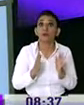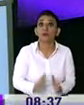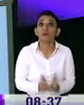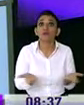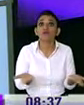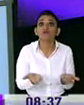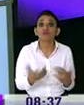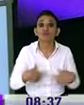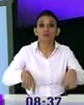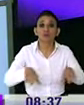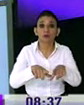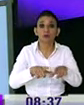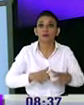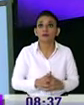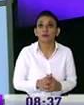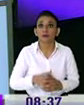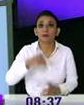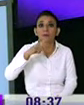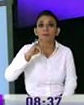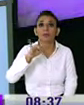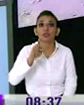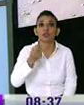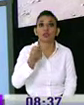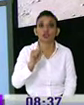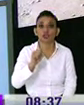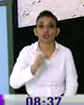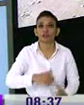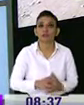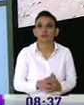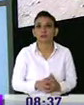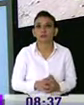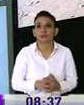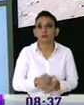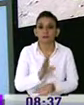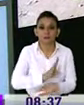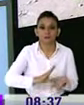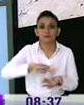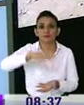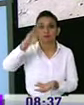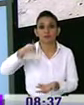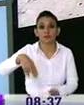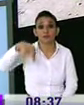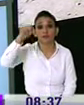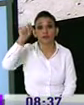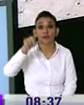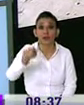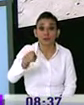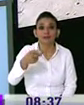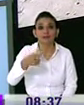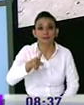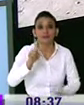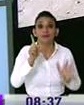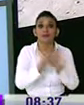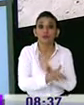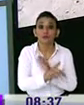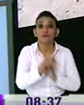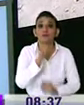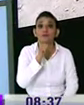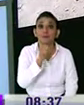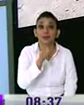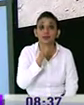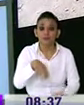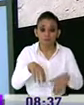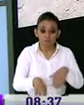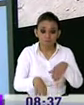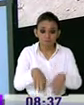está sector Los Pinos, Colinas del Norte. Mucha atención, autoridades. Ahí hay denuncia, falta